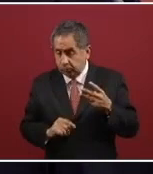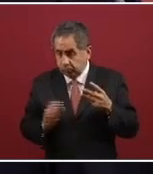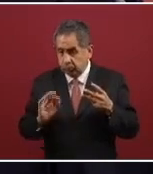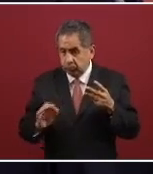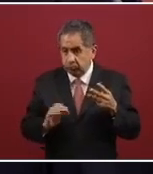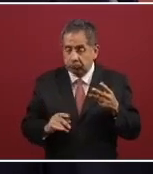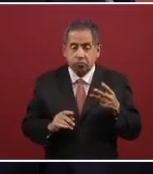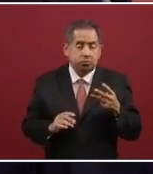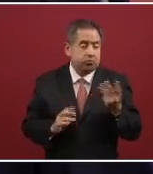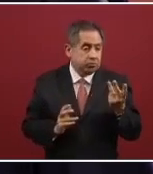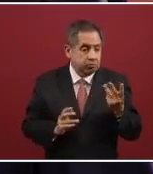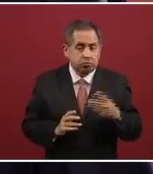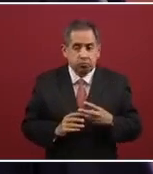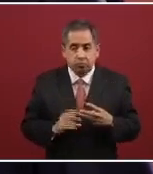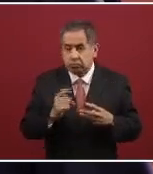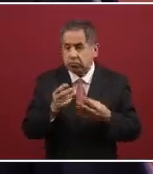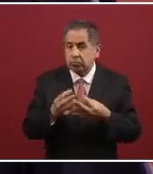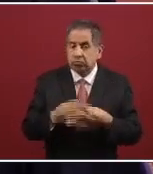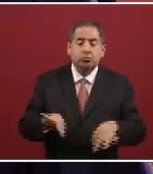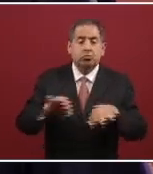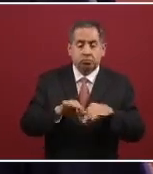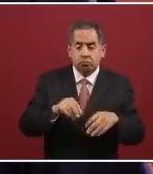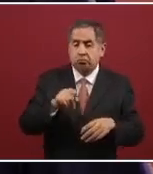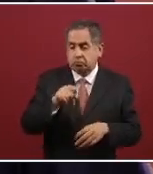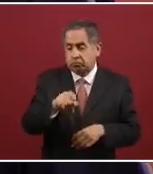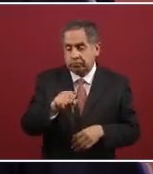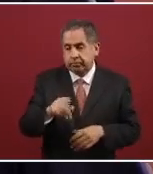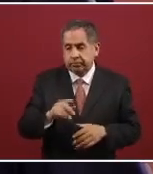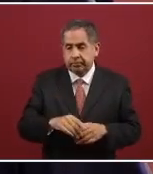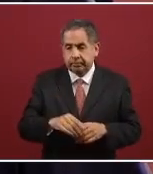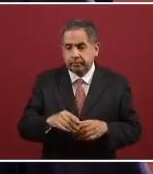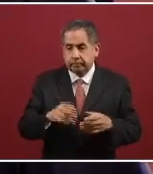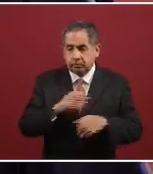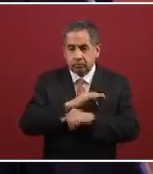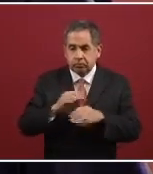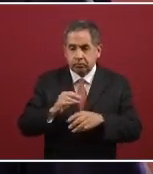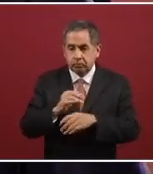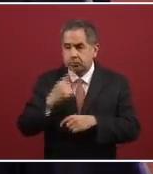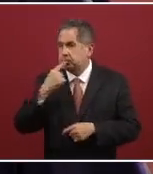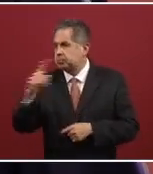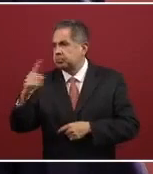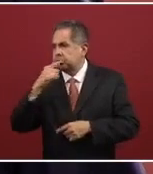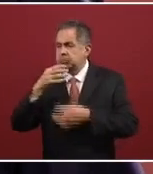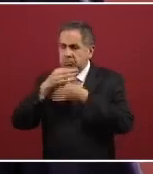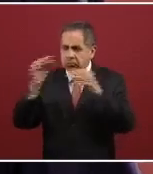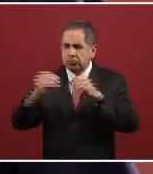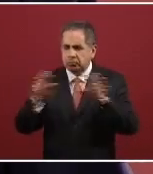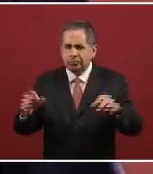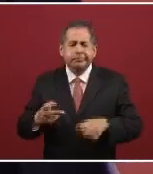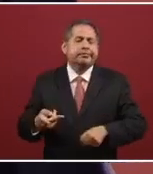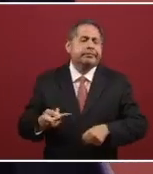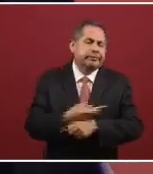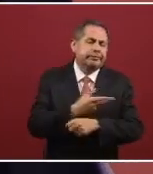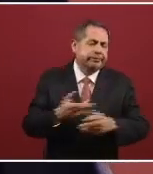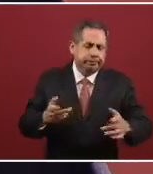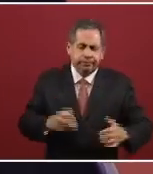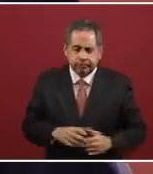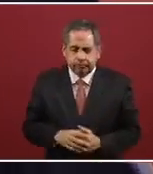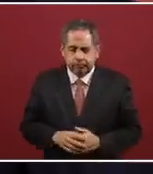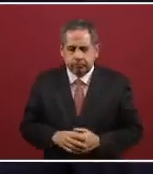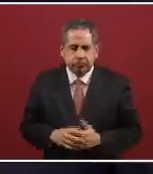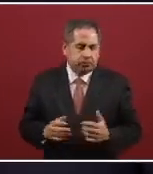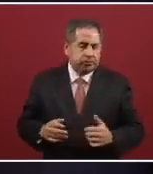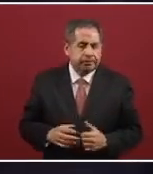y es algo muy importante de que se puedan hacer estas denuncias. ¿Qué pasa?